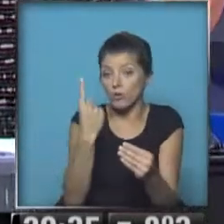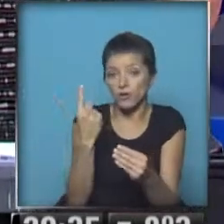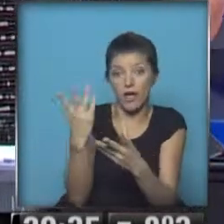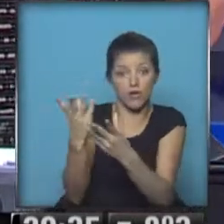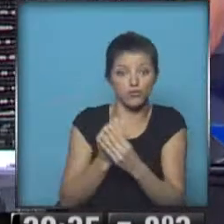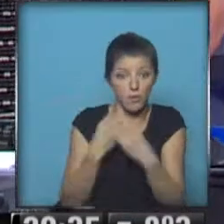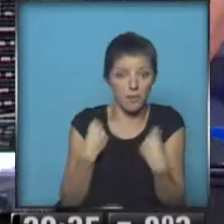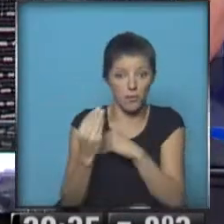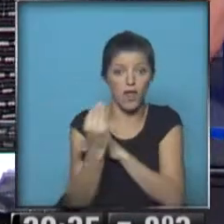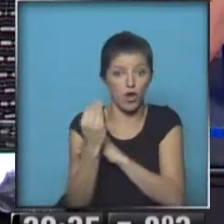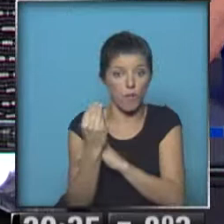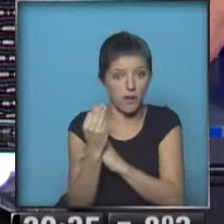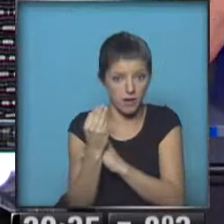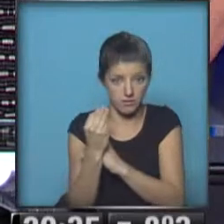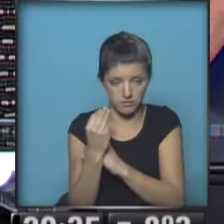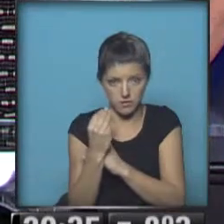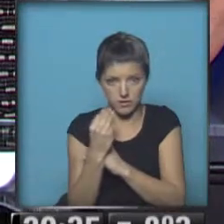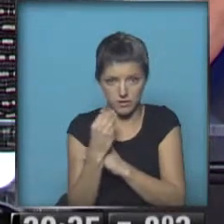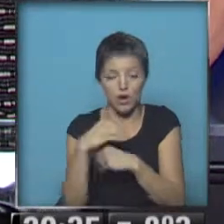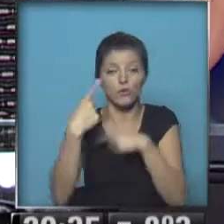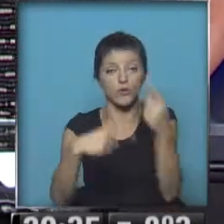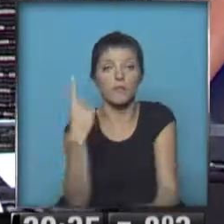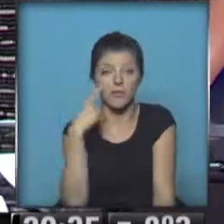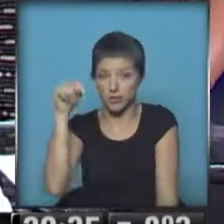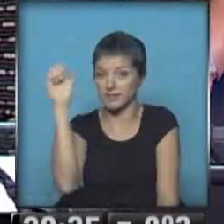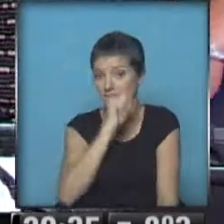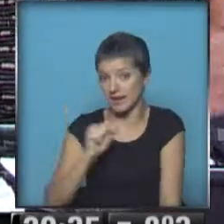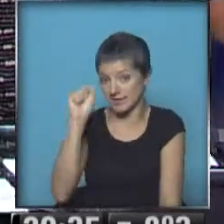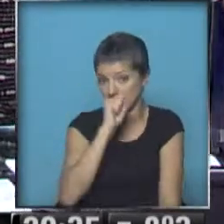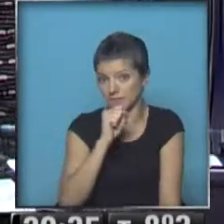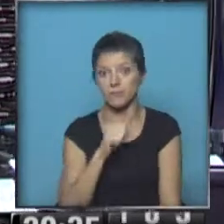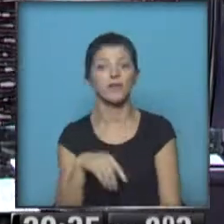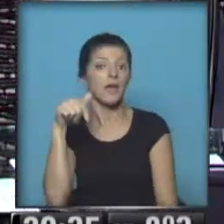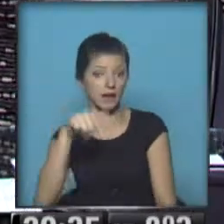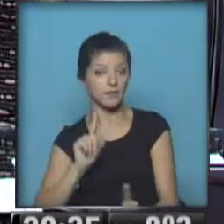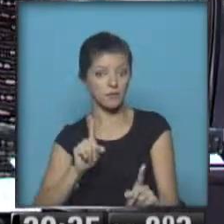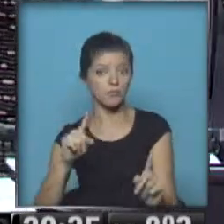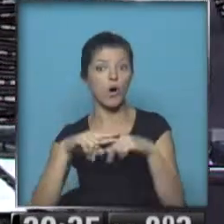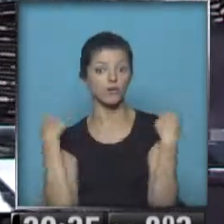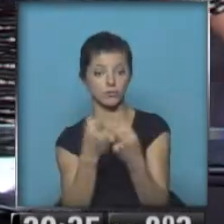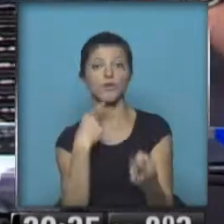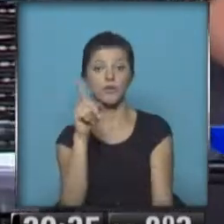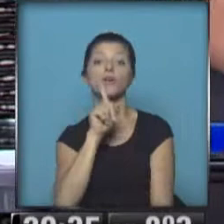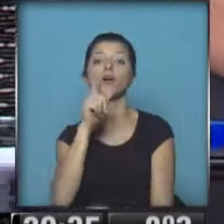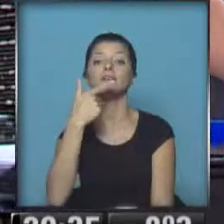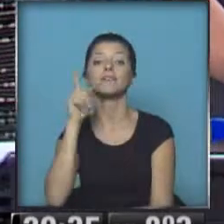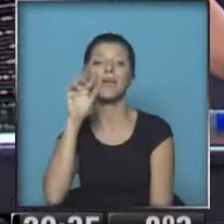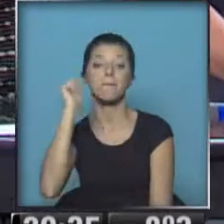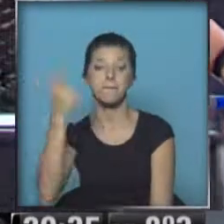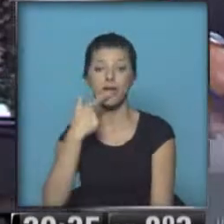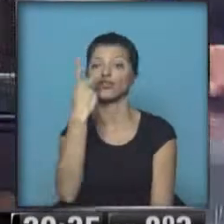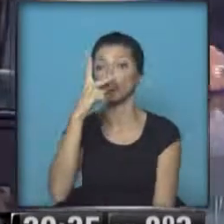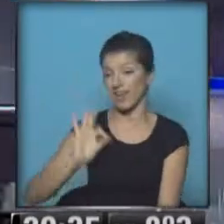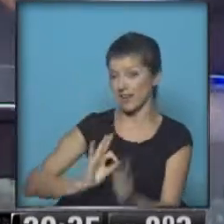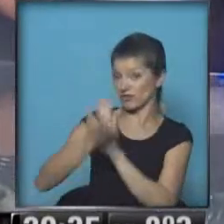por ejemplo. Claro. Ayuda a subsistir en esta Grecia tan devastada, Pedro. Nunca bueno, lo dijo acá en este mismo estudio, claro, Alexis Tsipras, hace poco más de 2 años, cuando